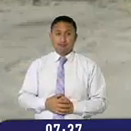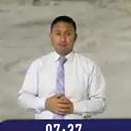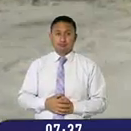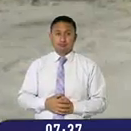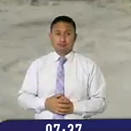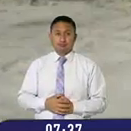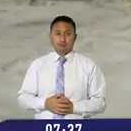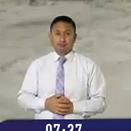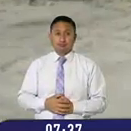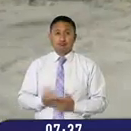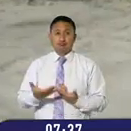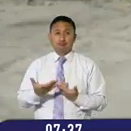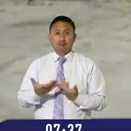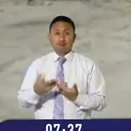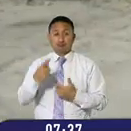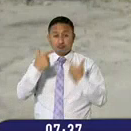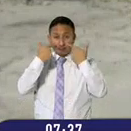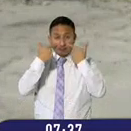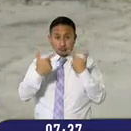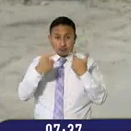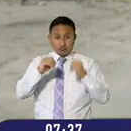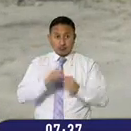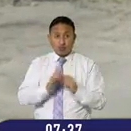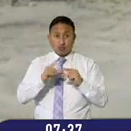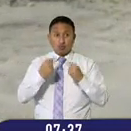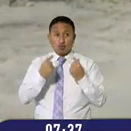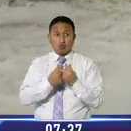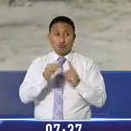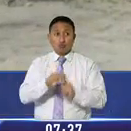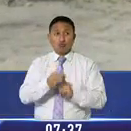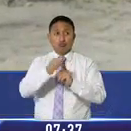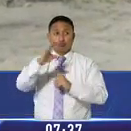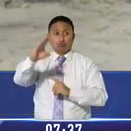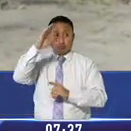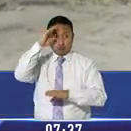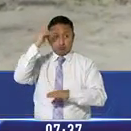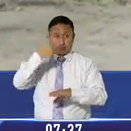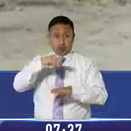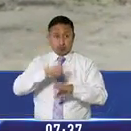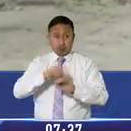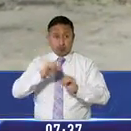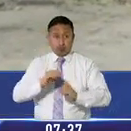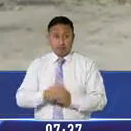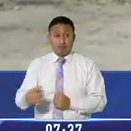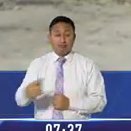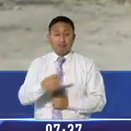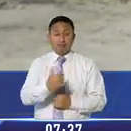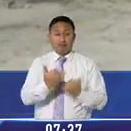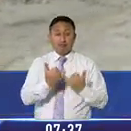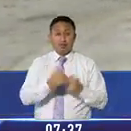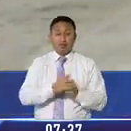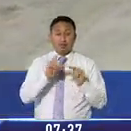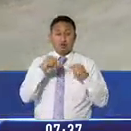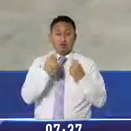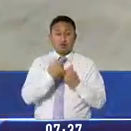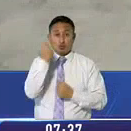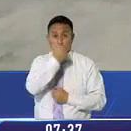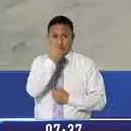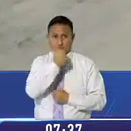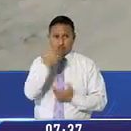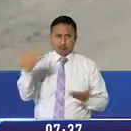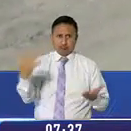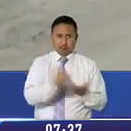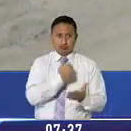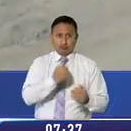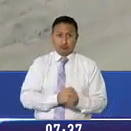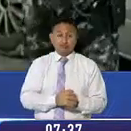Trabajos de vigilancia e inteligencia de grupos especializados de la Policía Nacional permitieron dar duros golpes al narcotráfico en el país. En la provincia de